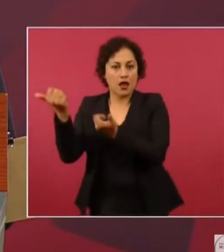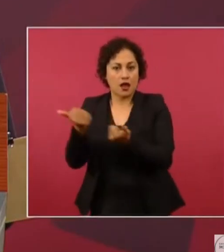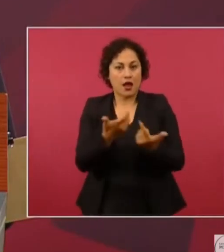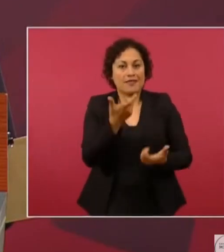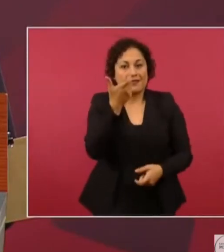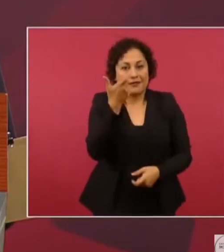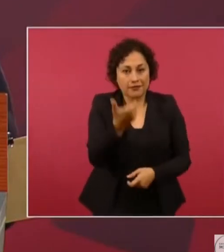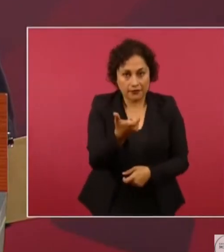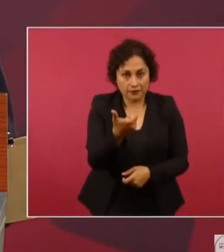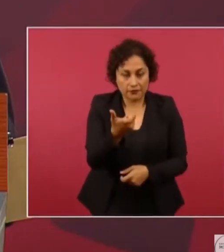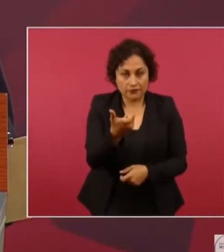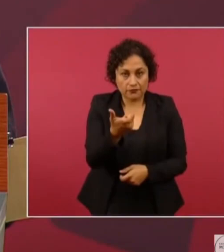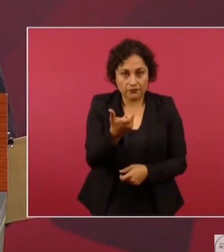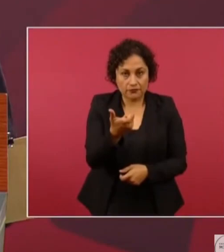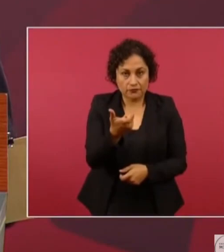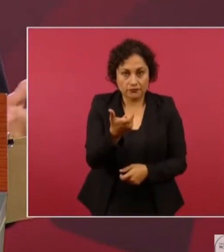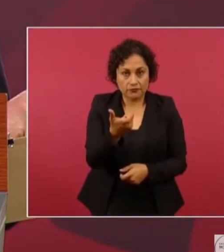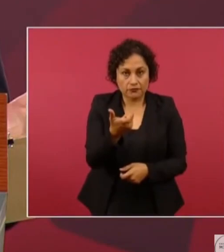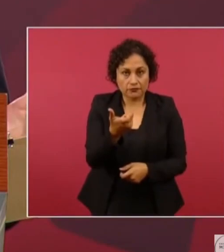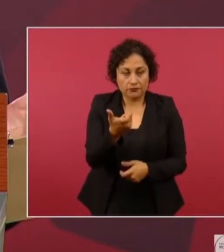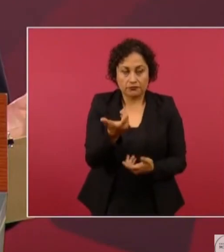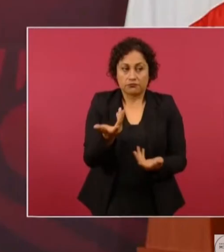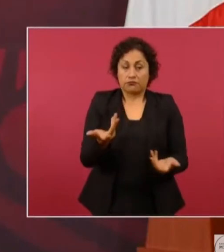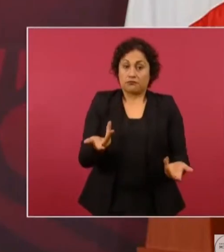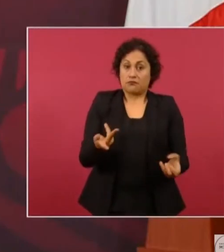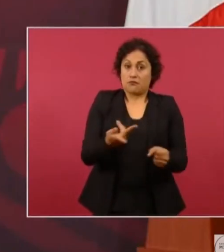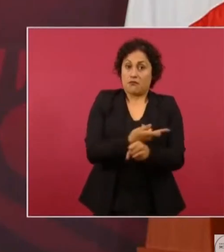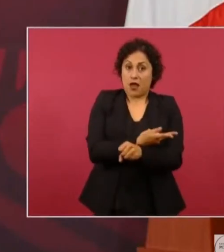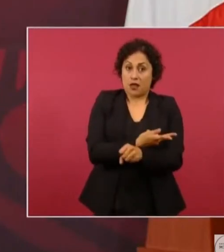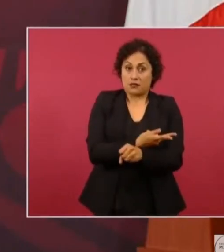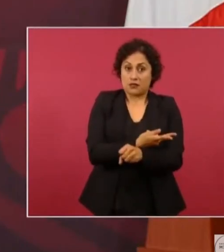son pues liberados